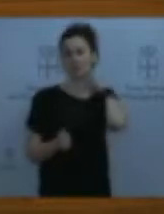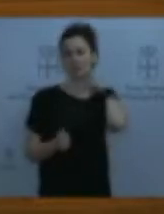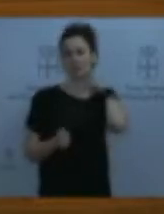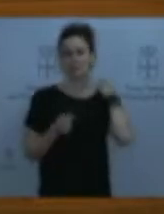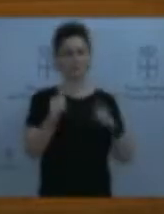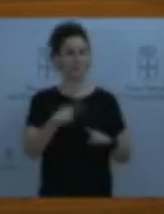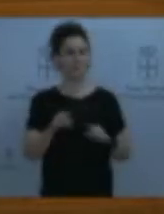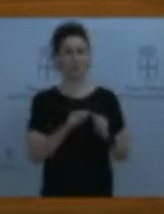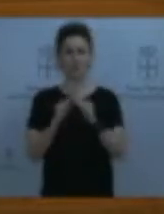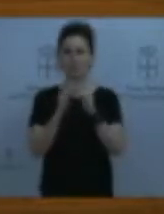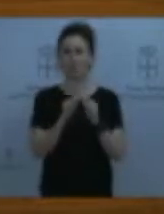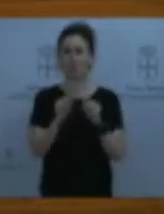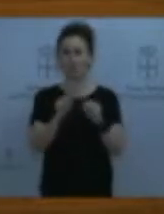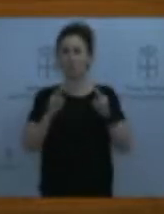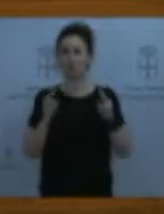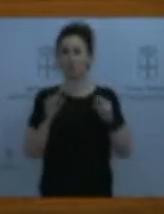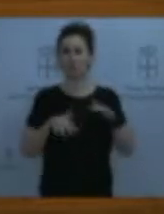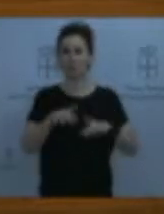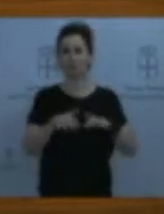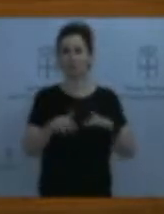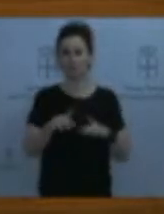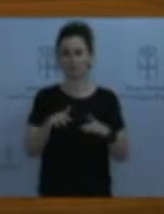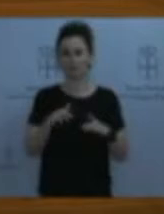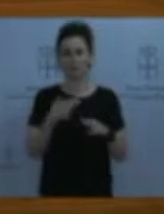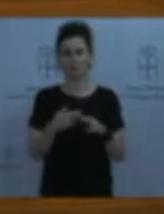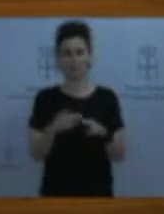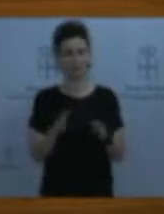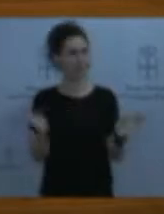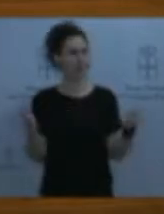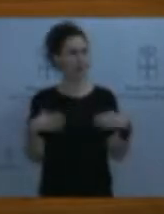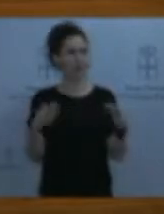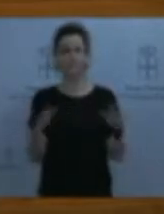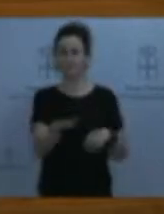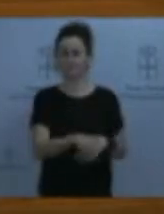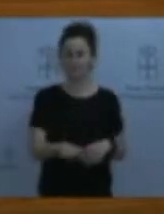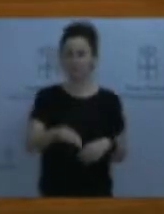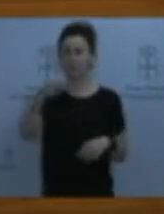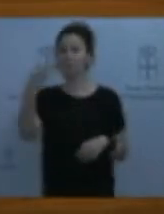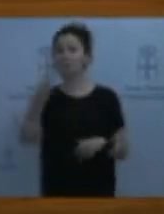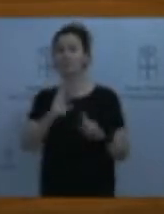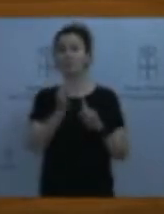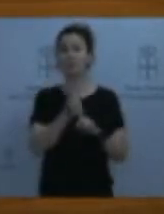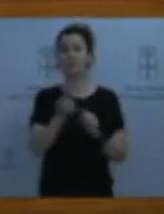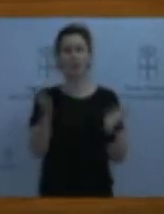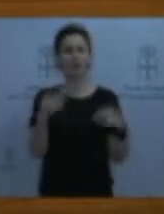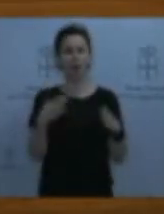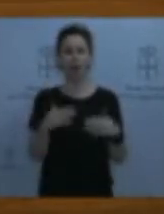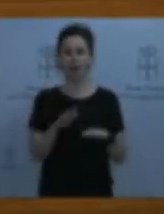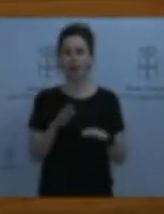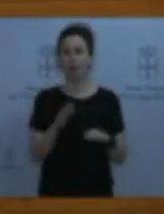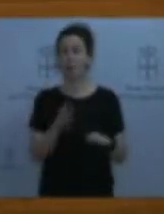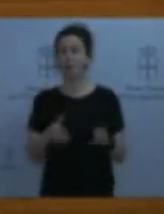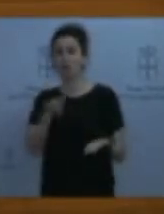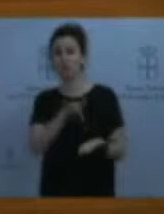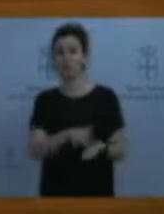tener una visión política equilibrada. Por tanto, el distrito único no resuelve ningún tipo de problema de todos estos que hemos reseñado.